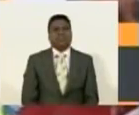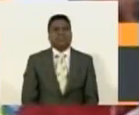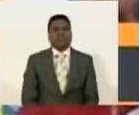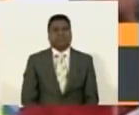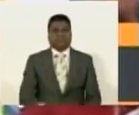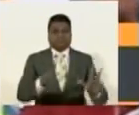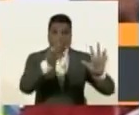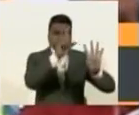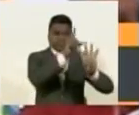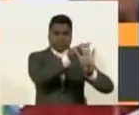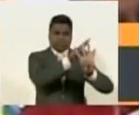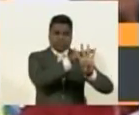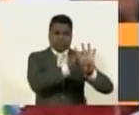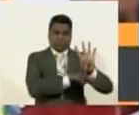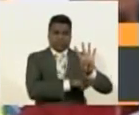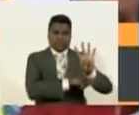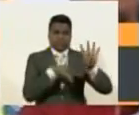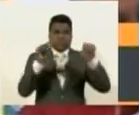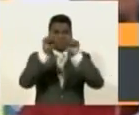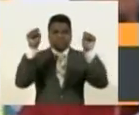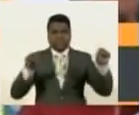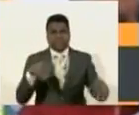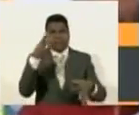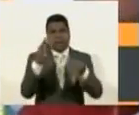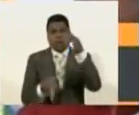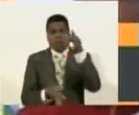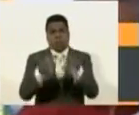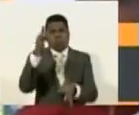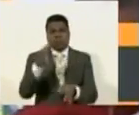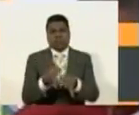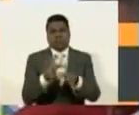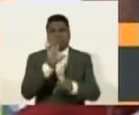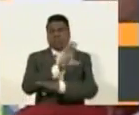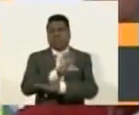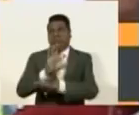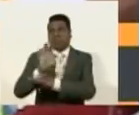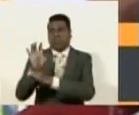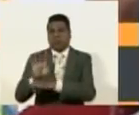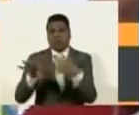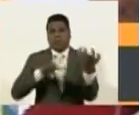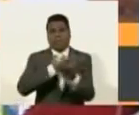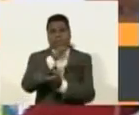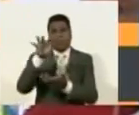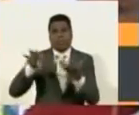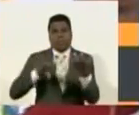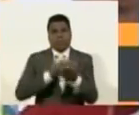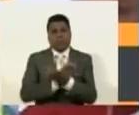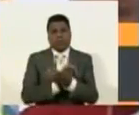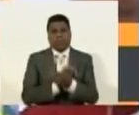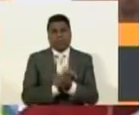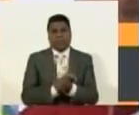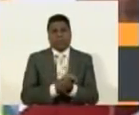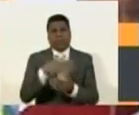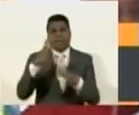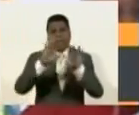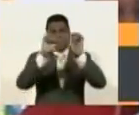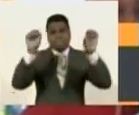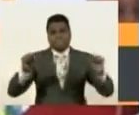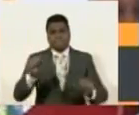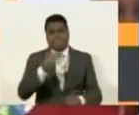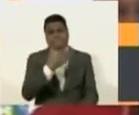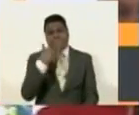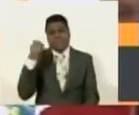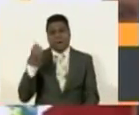Potenciar el funcionamiento del sistema de justicia y protección del pueblo. Guerra contra la impunidad. Seguir mejorando el sistema